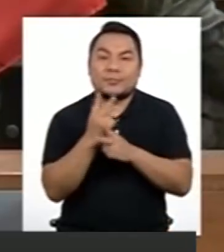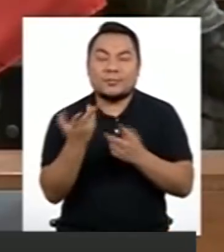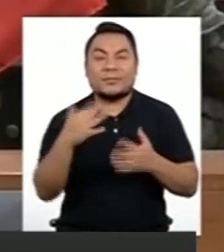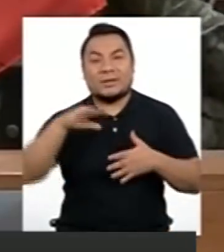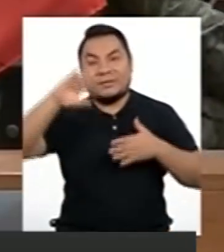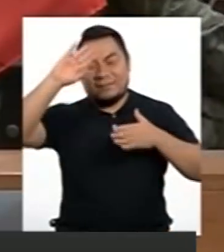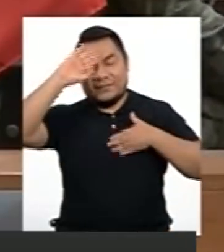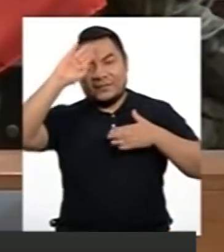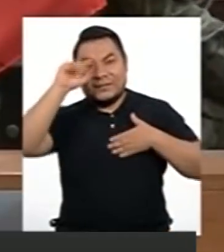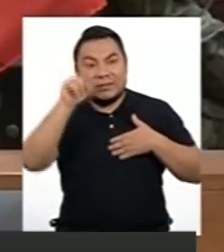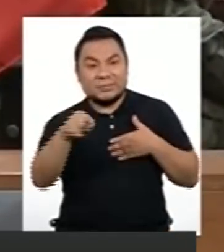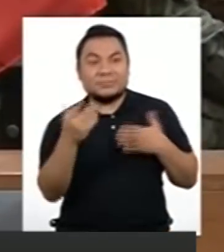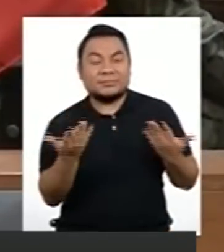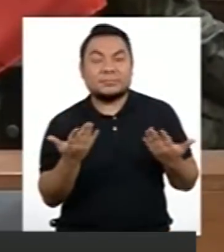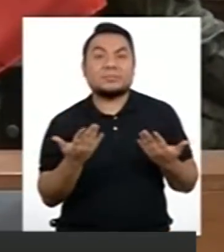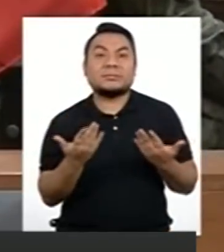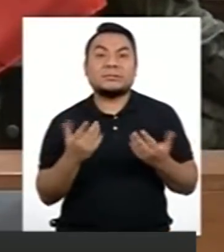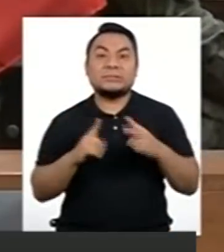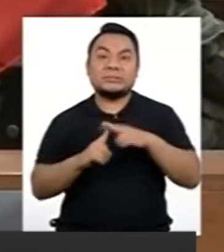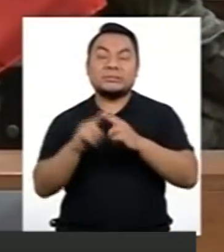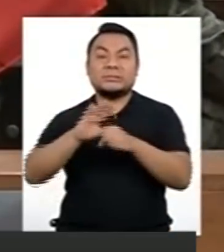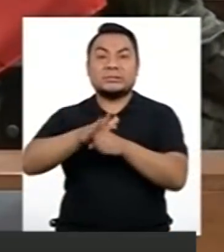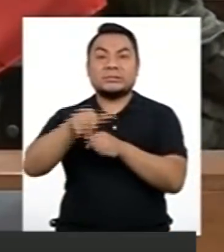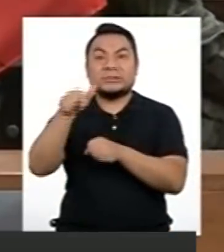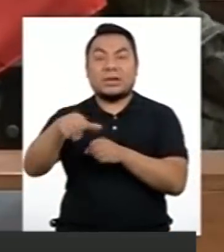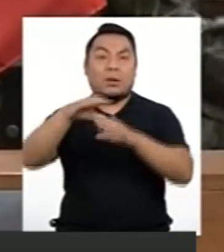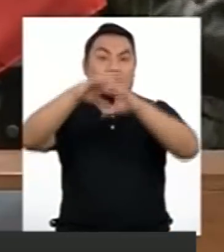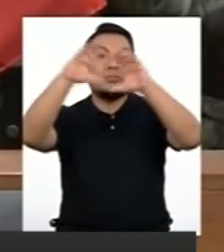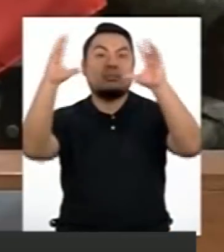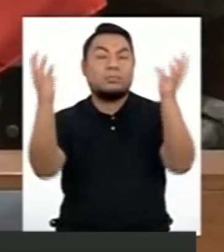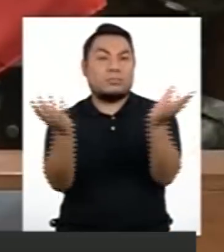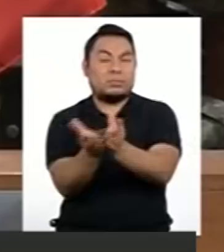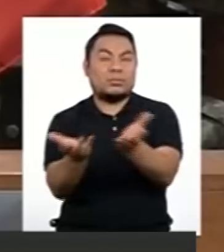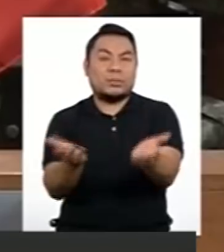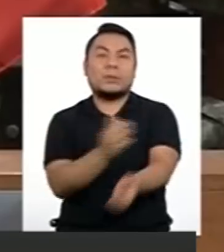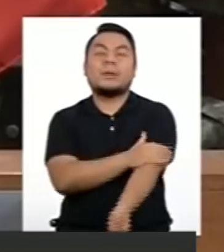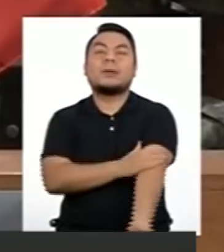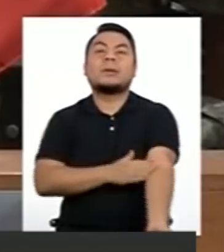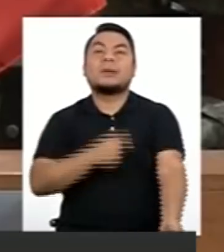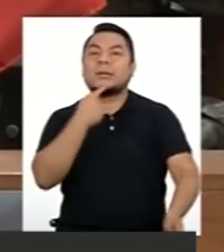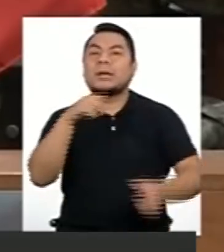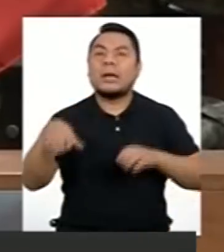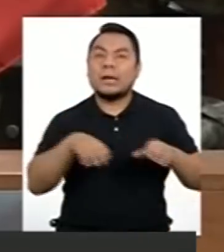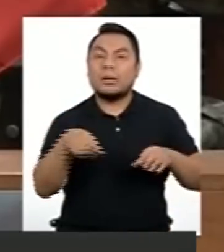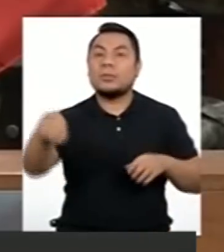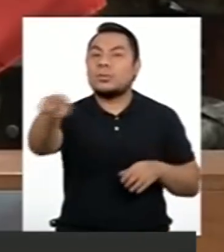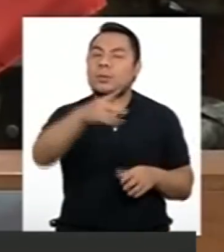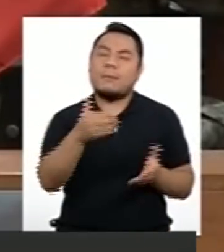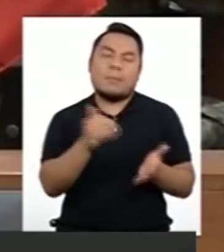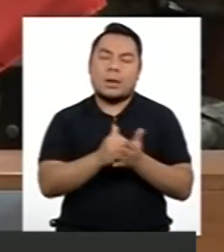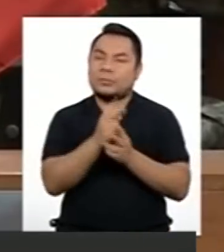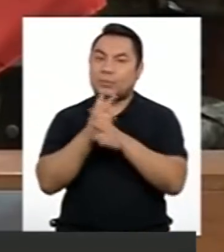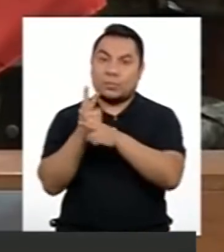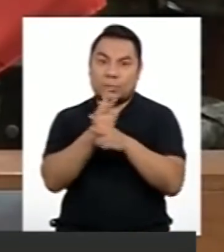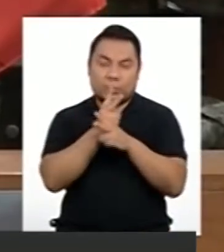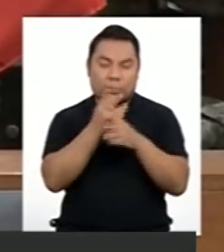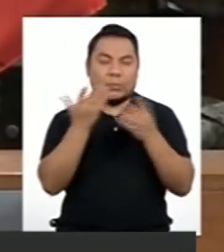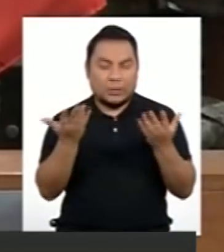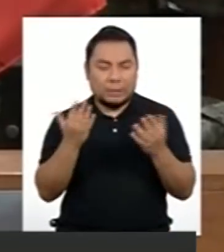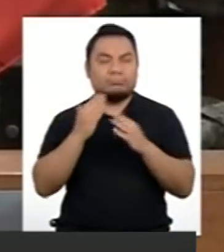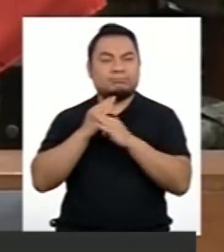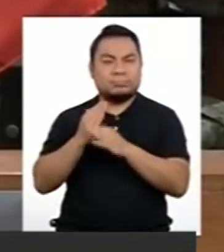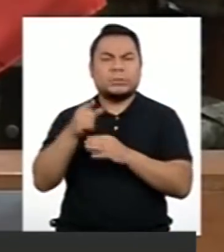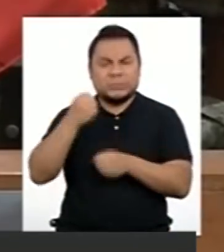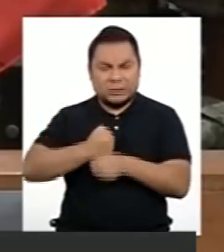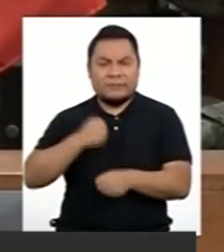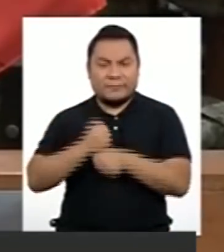una enfermedad como la que estamos sufriendo en el Perú y en el mundo, hace que tengamos mucho mayor cuidado. Estamos trabajando